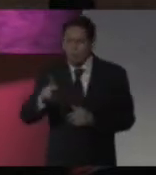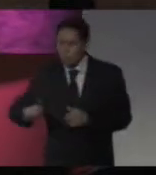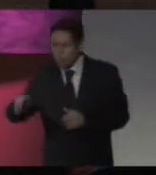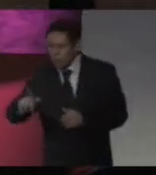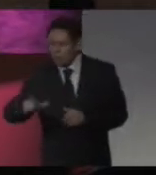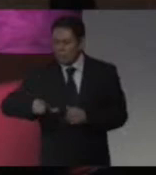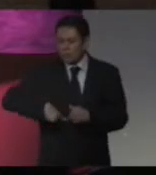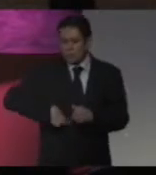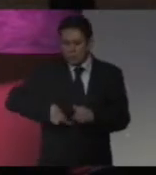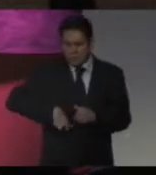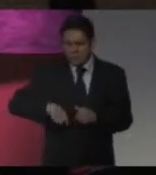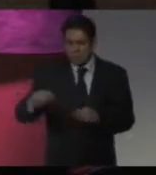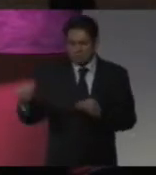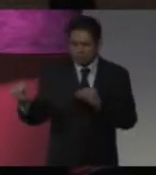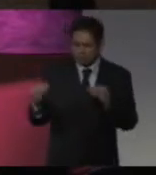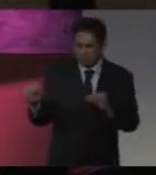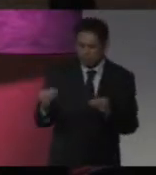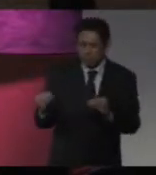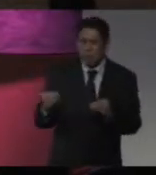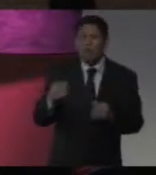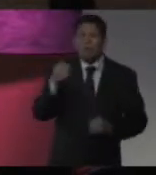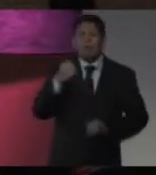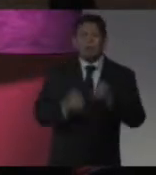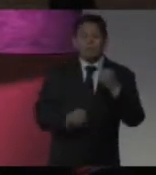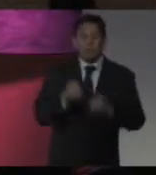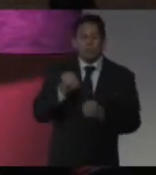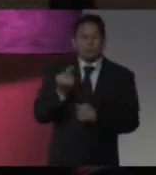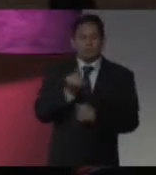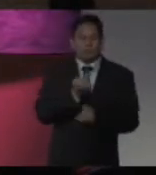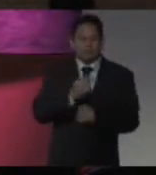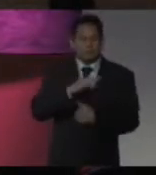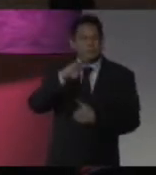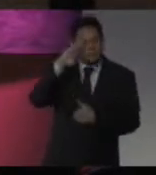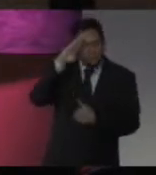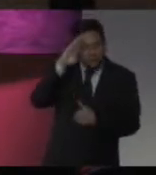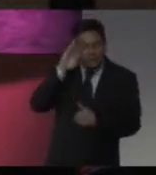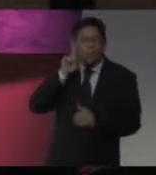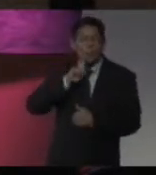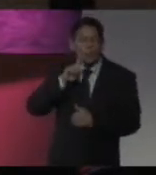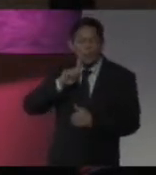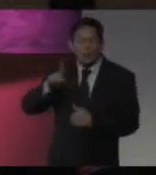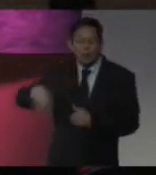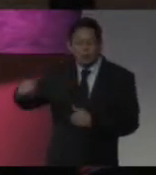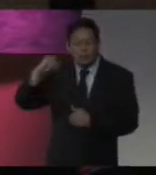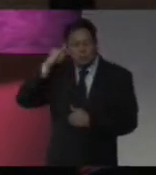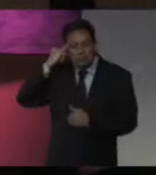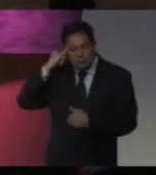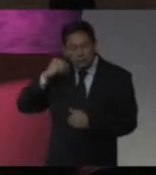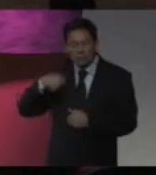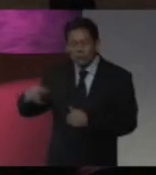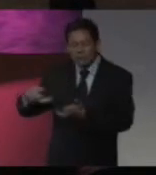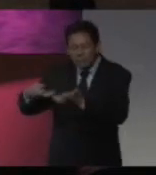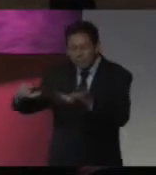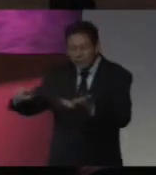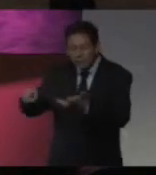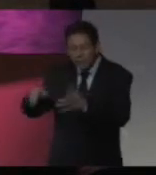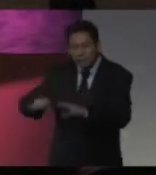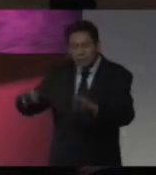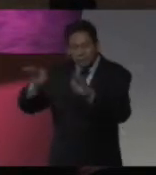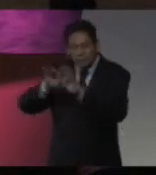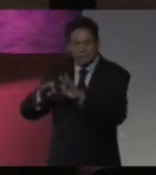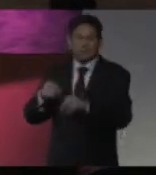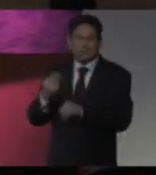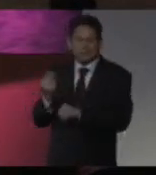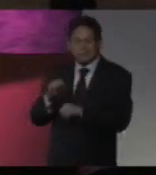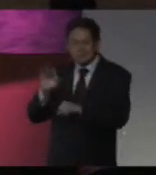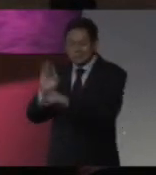empresas, los jueces tienen que entender la importancia que la tierra tiene para las mujeres en esos pueblos, la protección de los territorios,